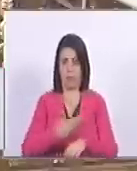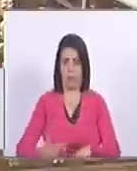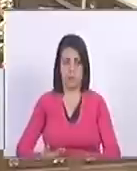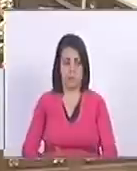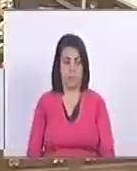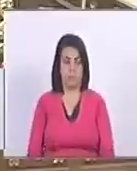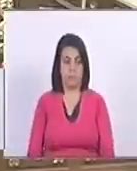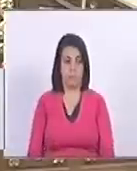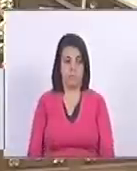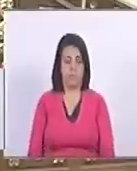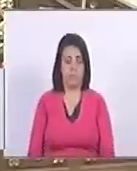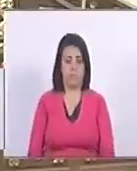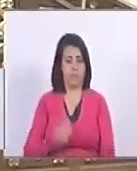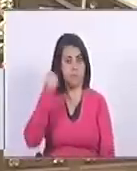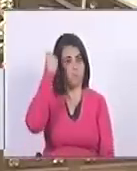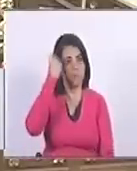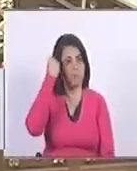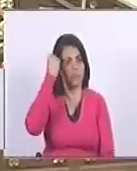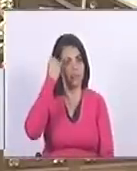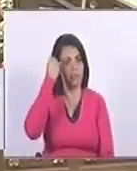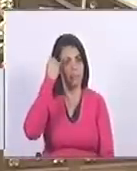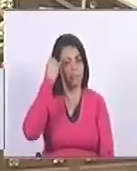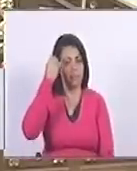presidente. En consideración.